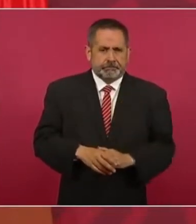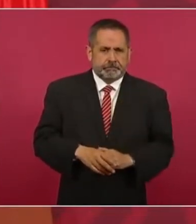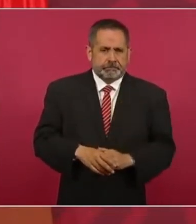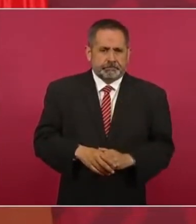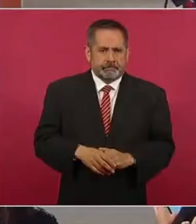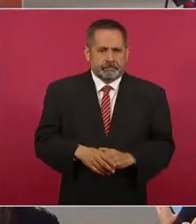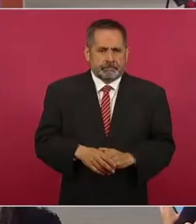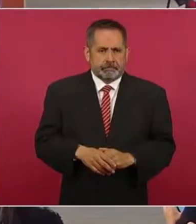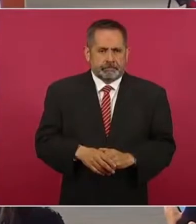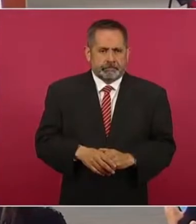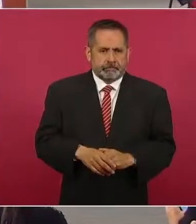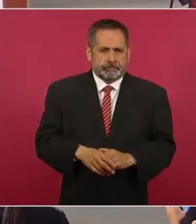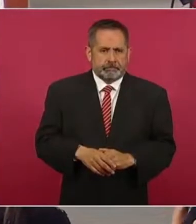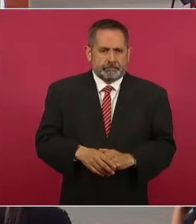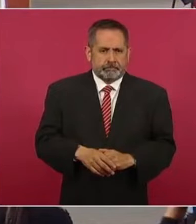Esto otro